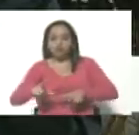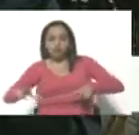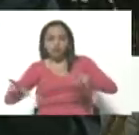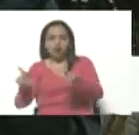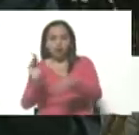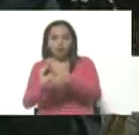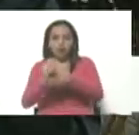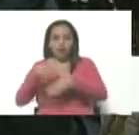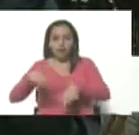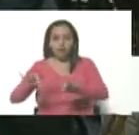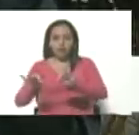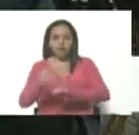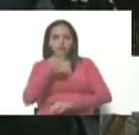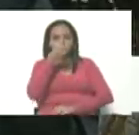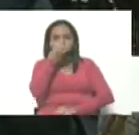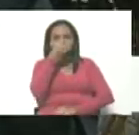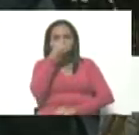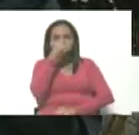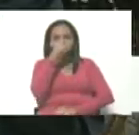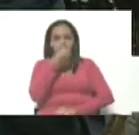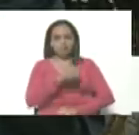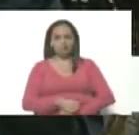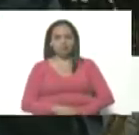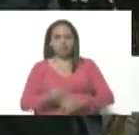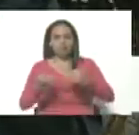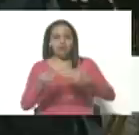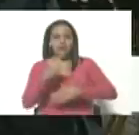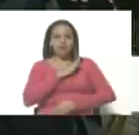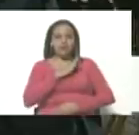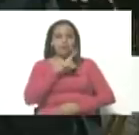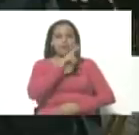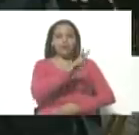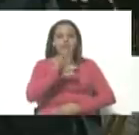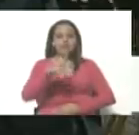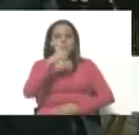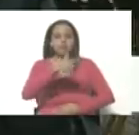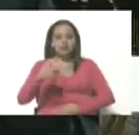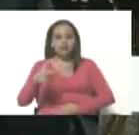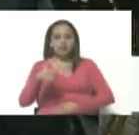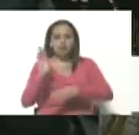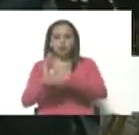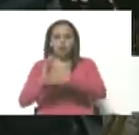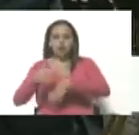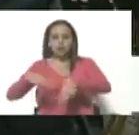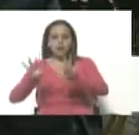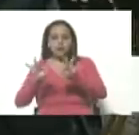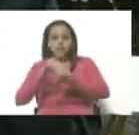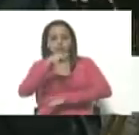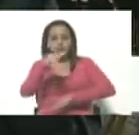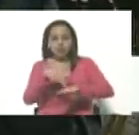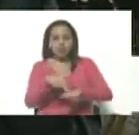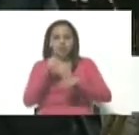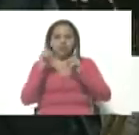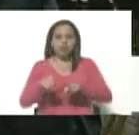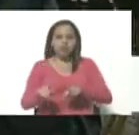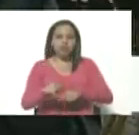que en el momento actual tenemos 25 pacientes en terapia intensiva a nivel nacional, pues también tenemos garantizado